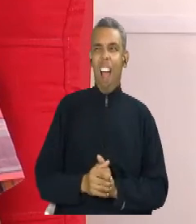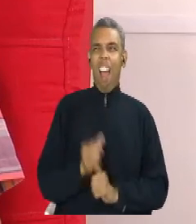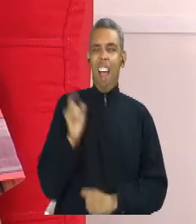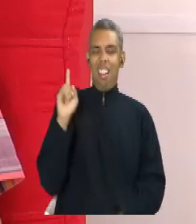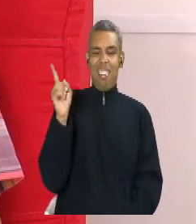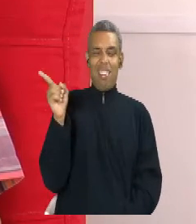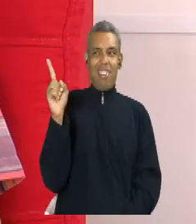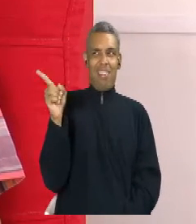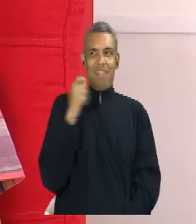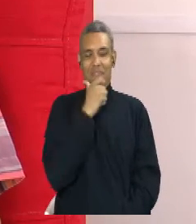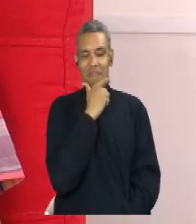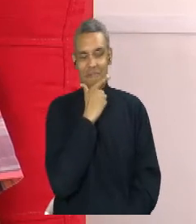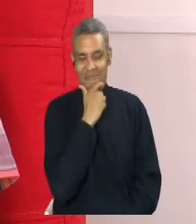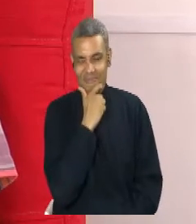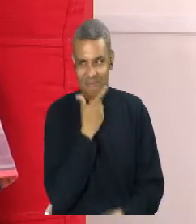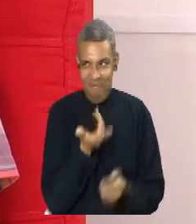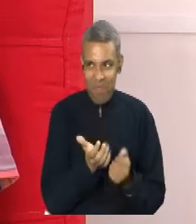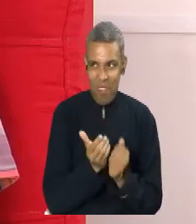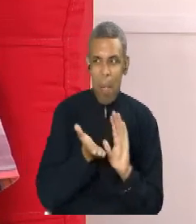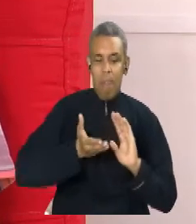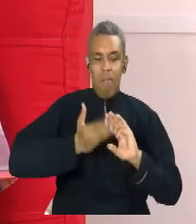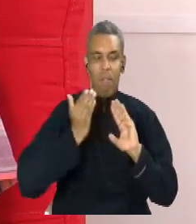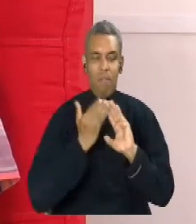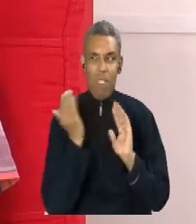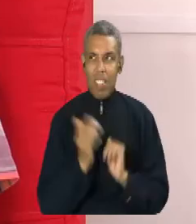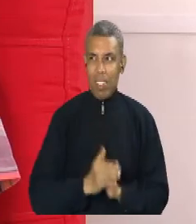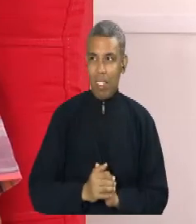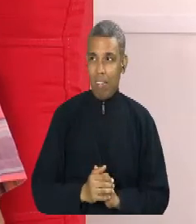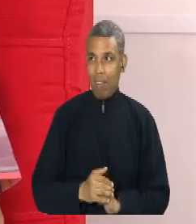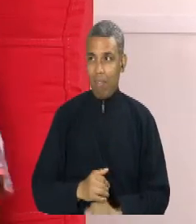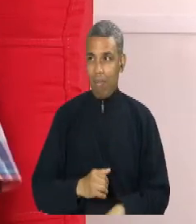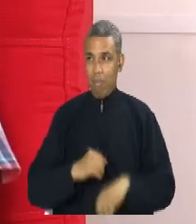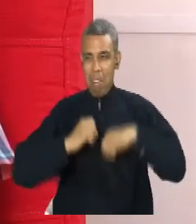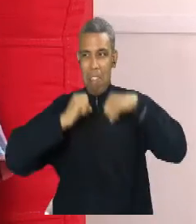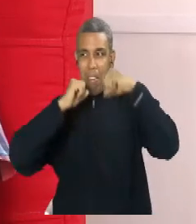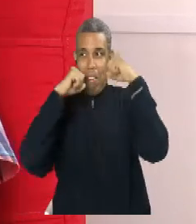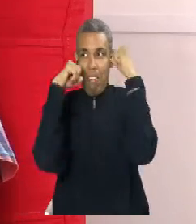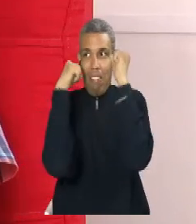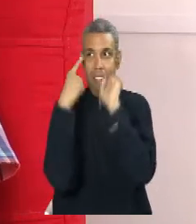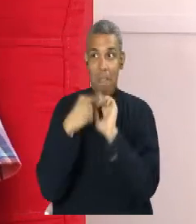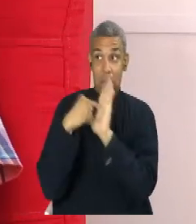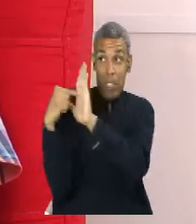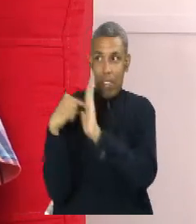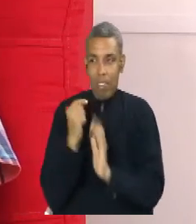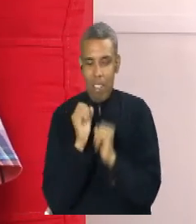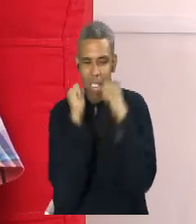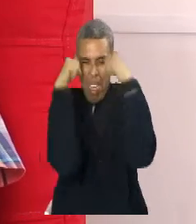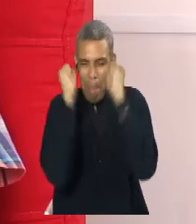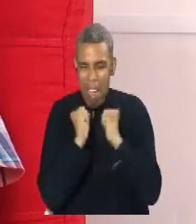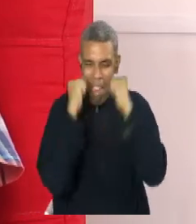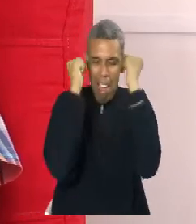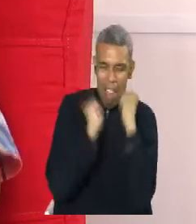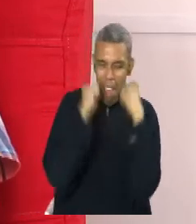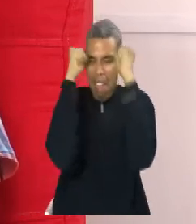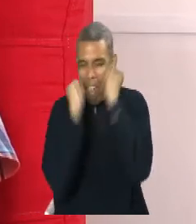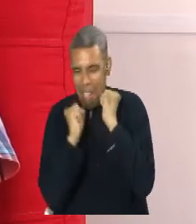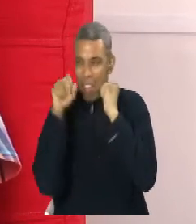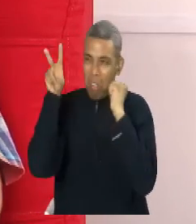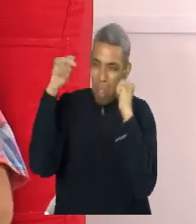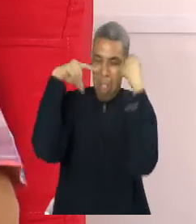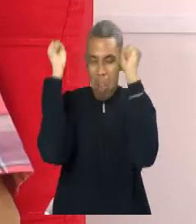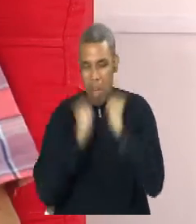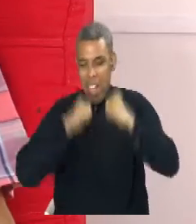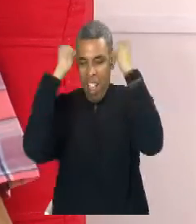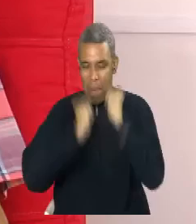cómo obtener las cosas sino haciendo una pataleta para para que la mamá entonces le ofrezca algo